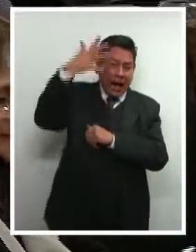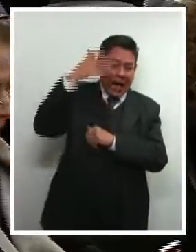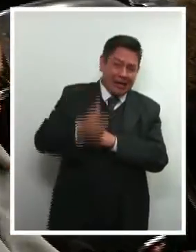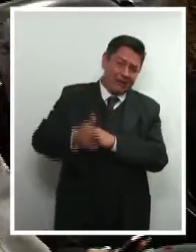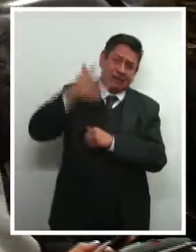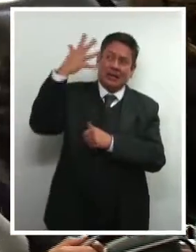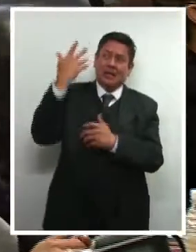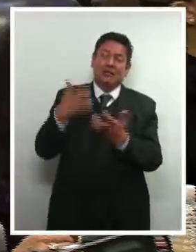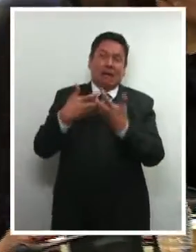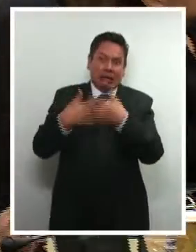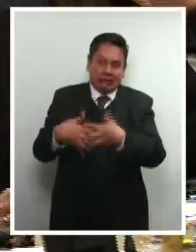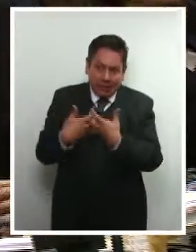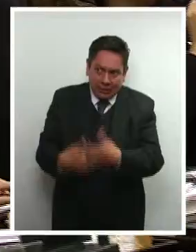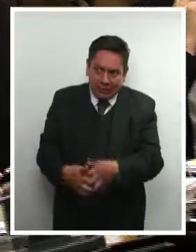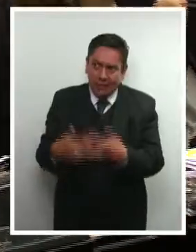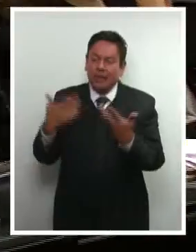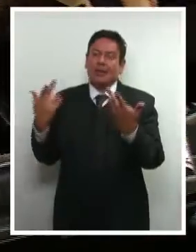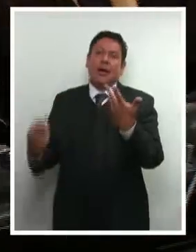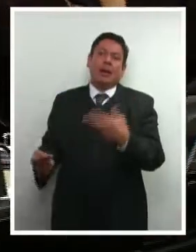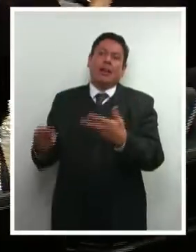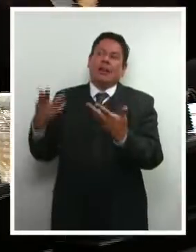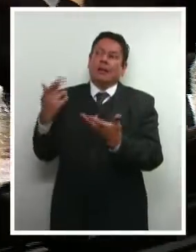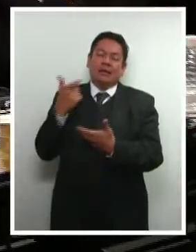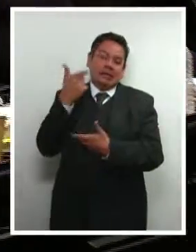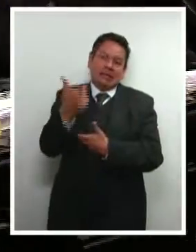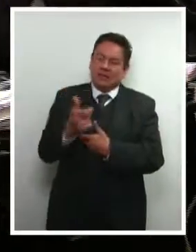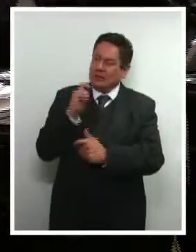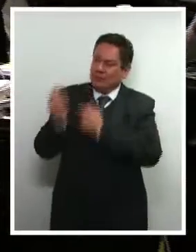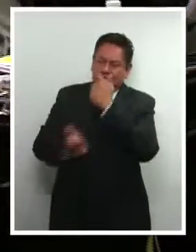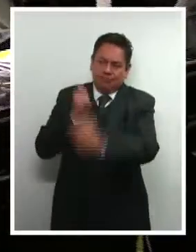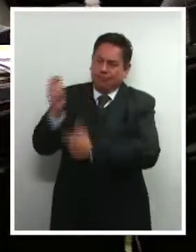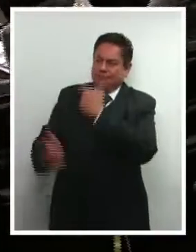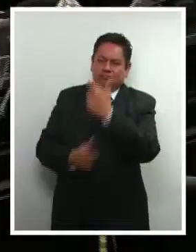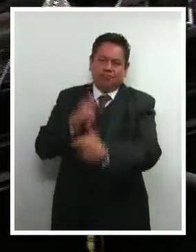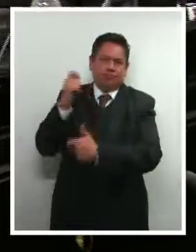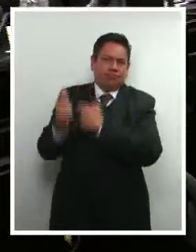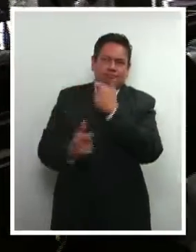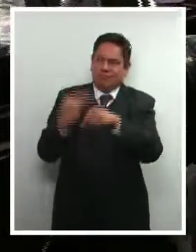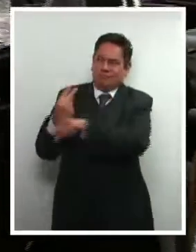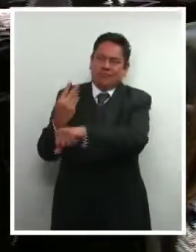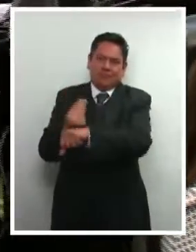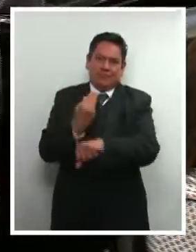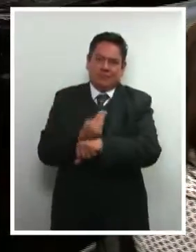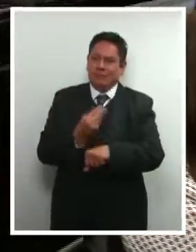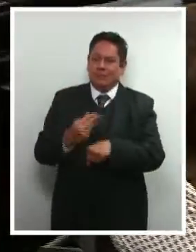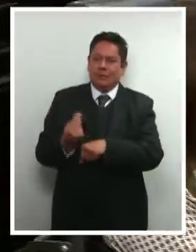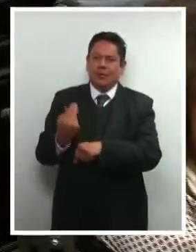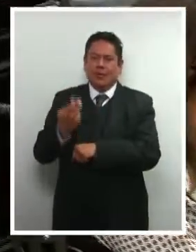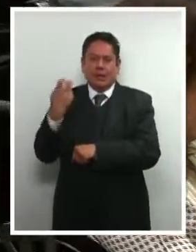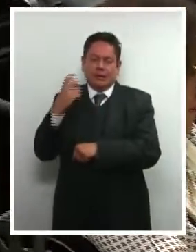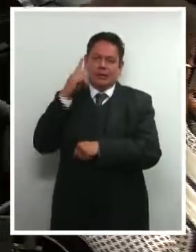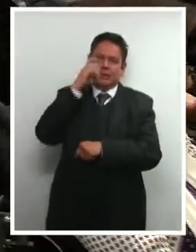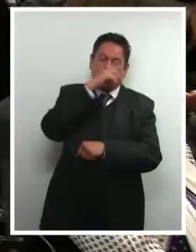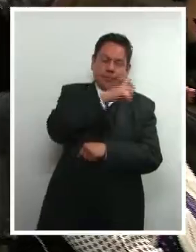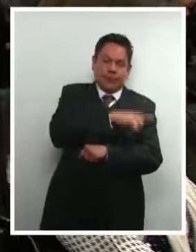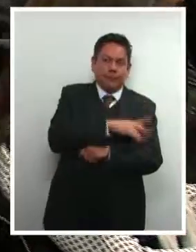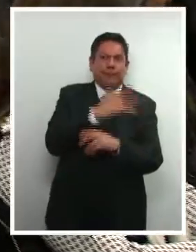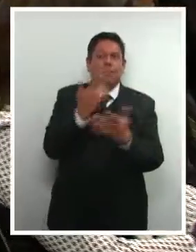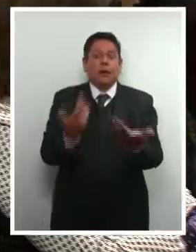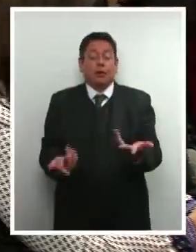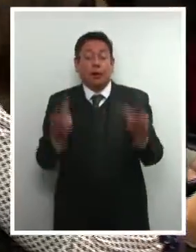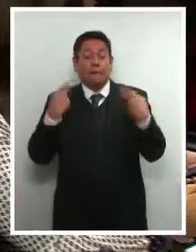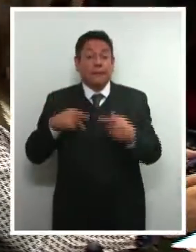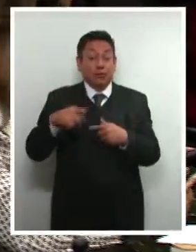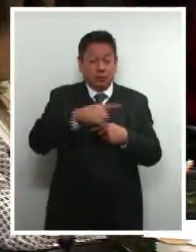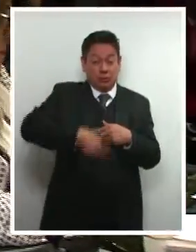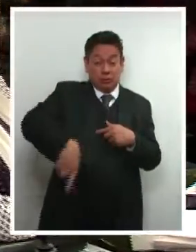de energía, en términos de inversiones, en términos de gastos de operación y de mantenimiento. Ahora, el derecho al agua en la